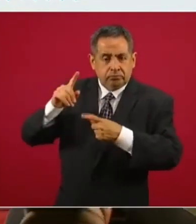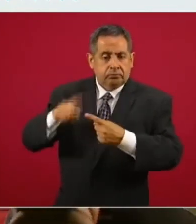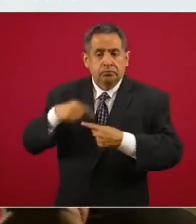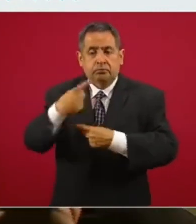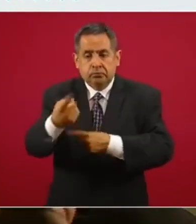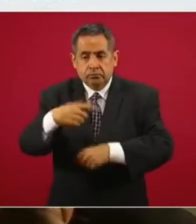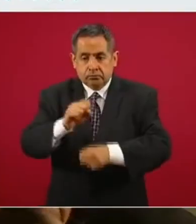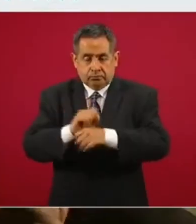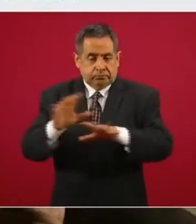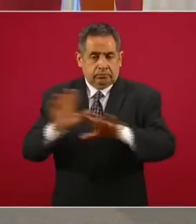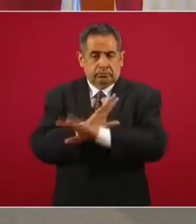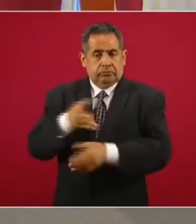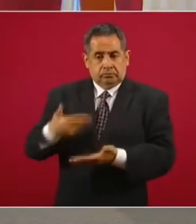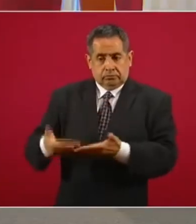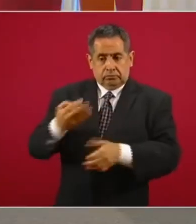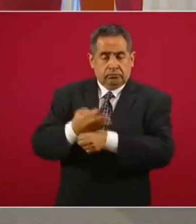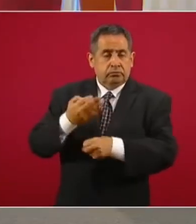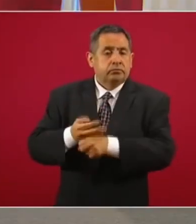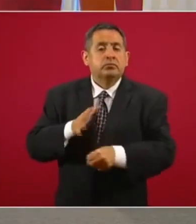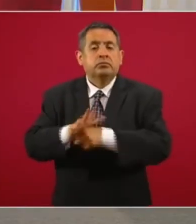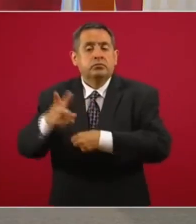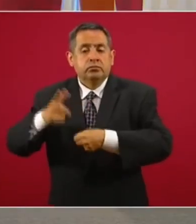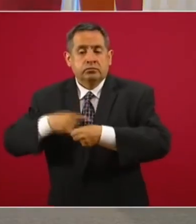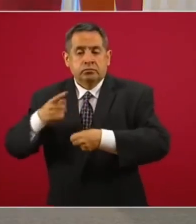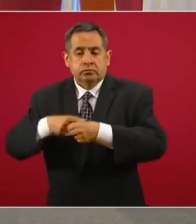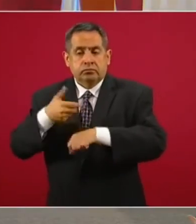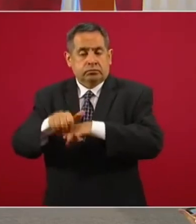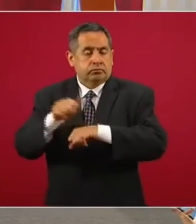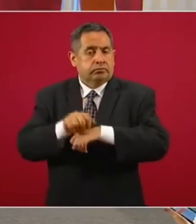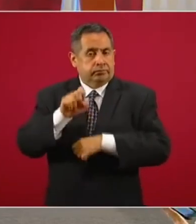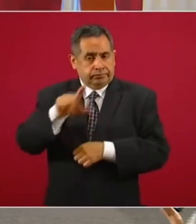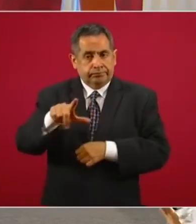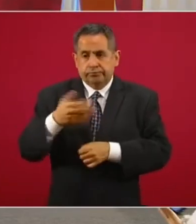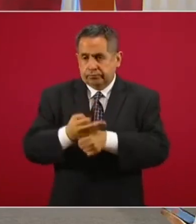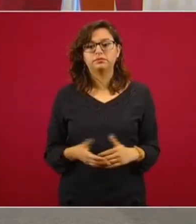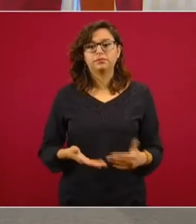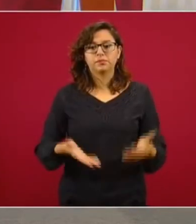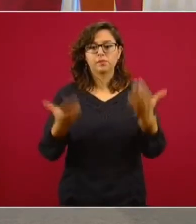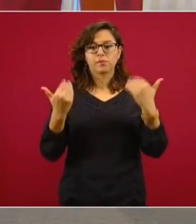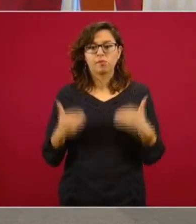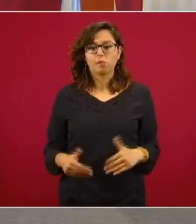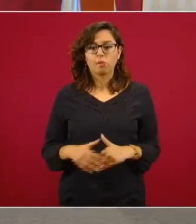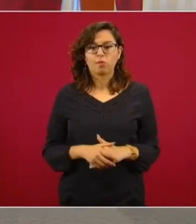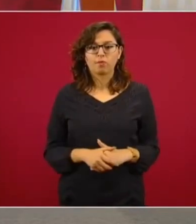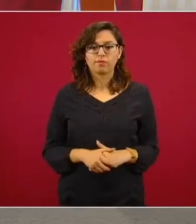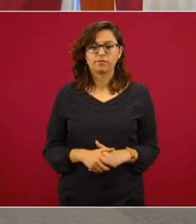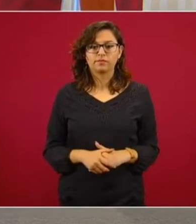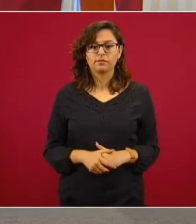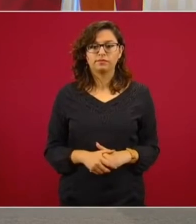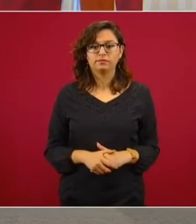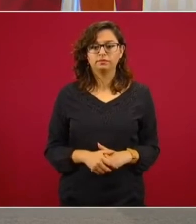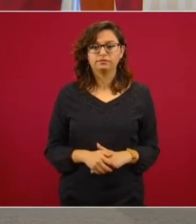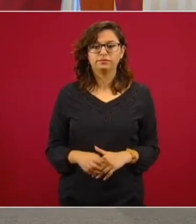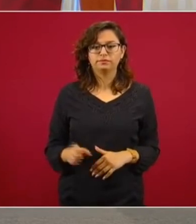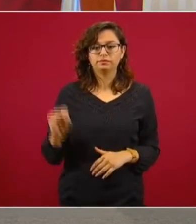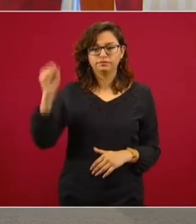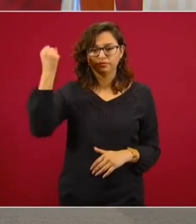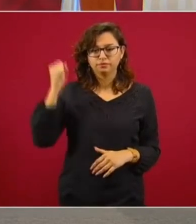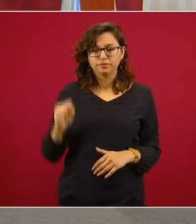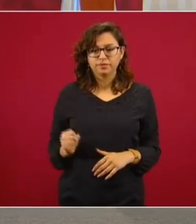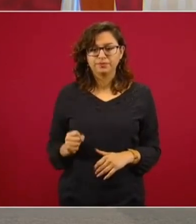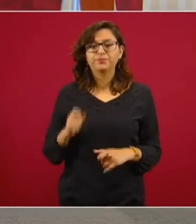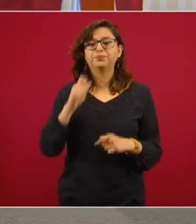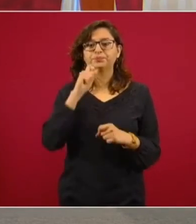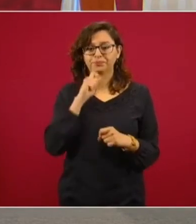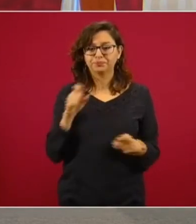esta semana es el color vigente. La semana 37, que es la que estamos viviendo. En Sinaloa fue un caso